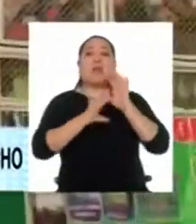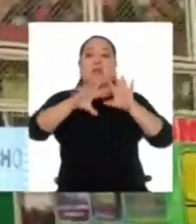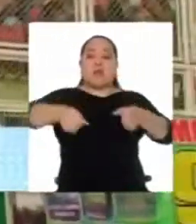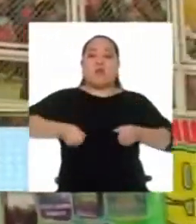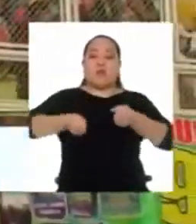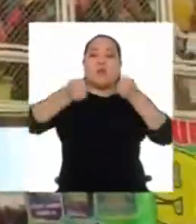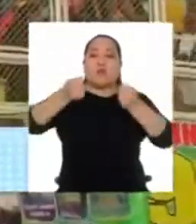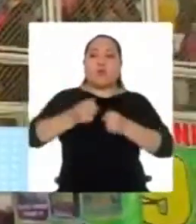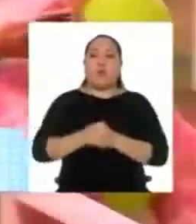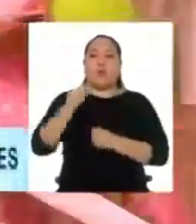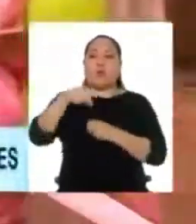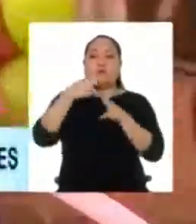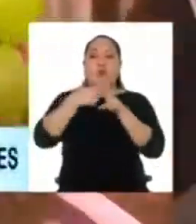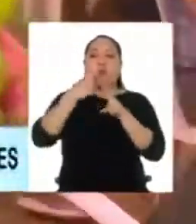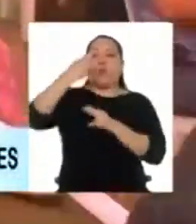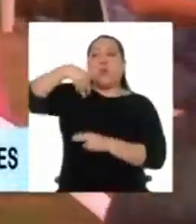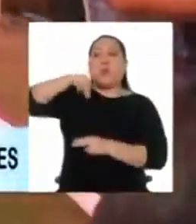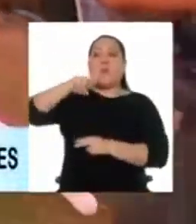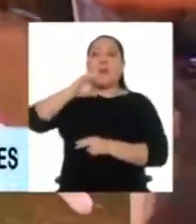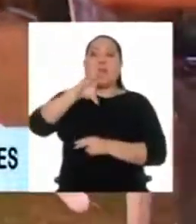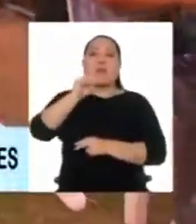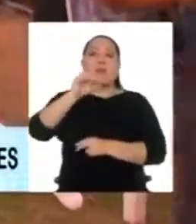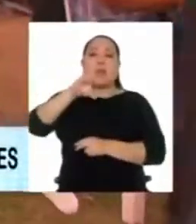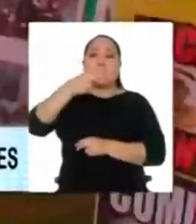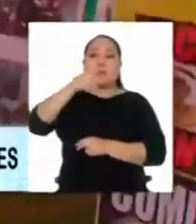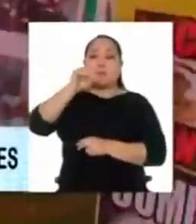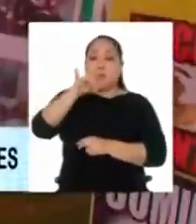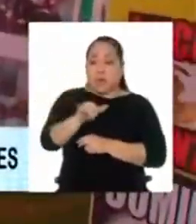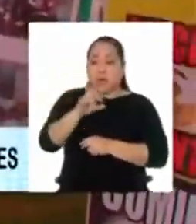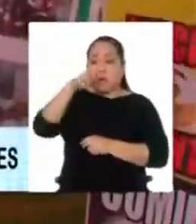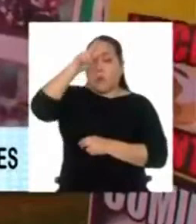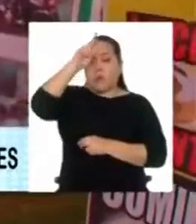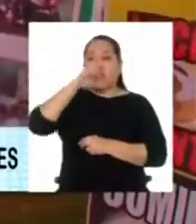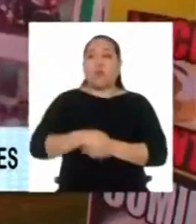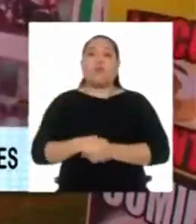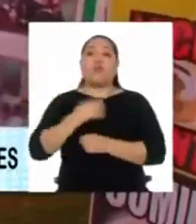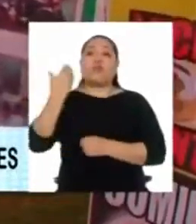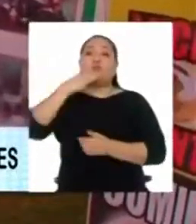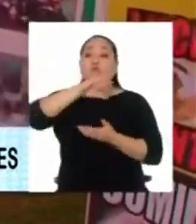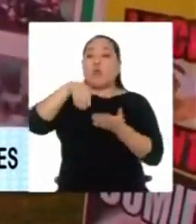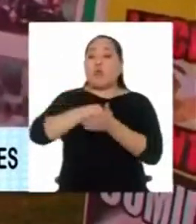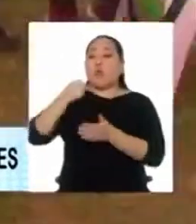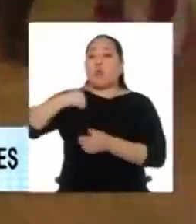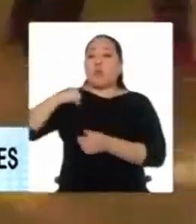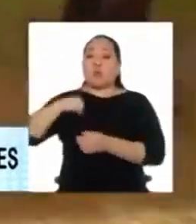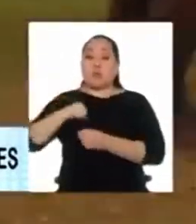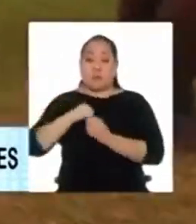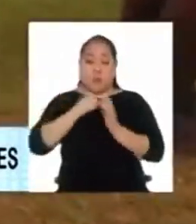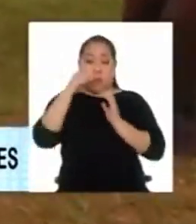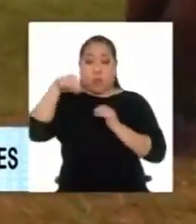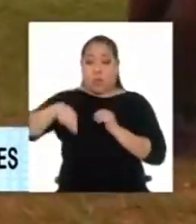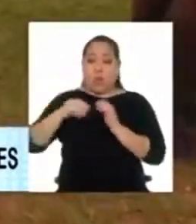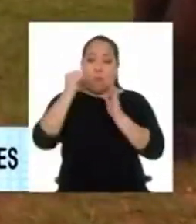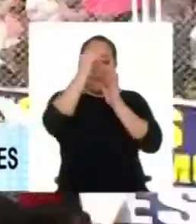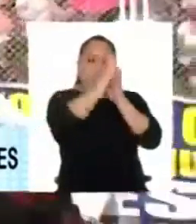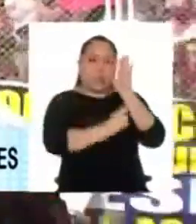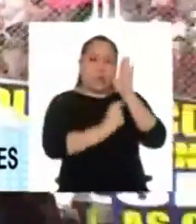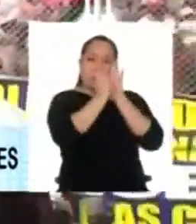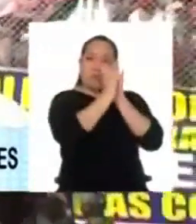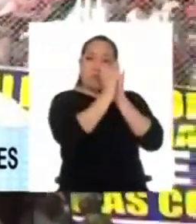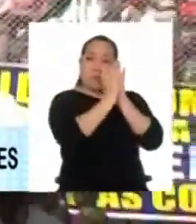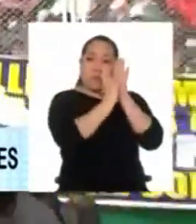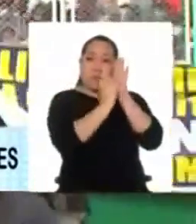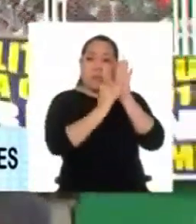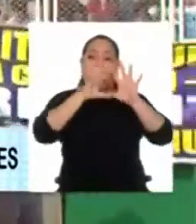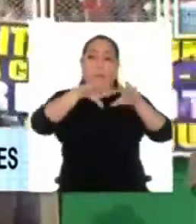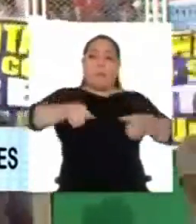denominado Mancachay Perú, donde las municipalidades deberán ingresar los datos de todas las ollas comunes de sus territorios, lo que